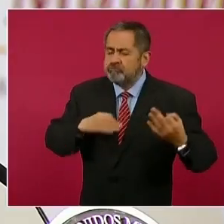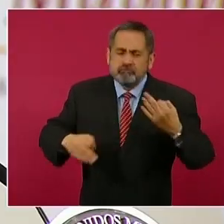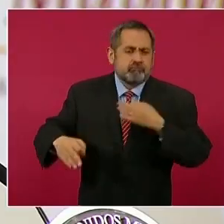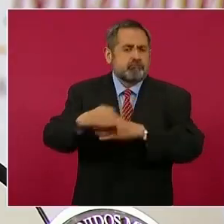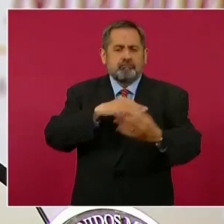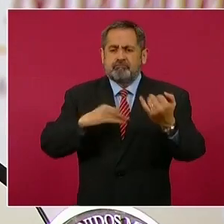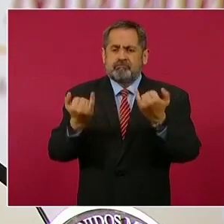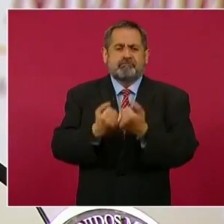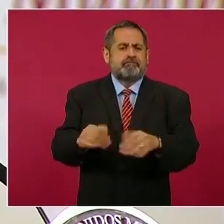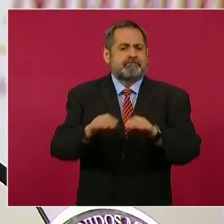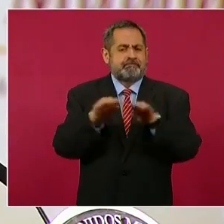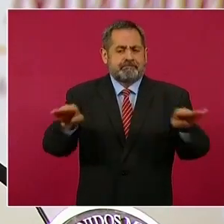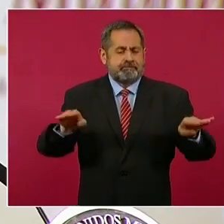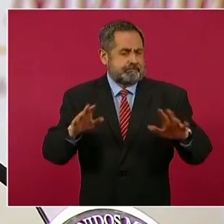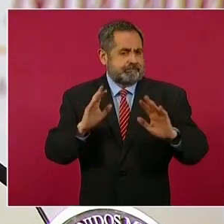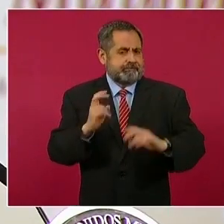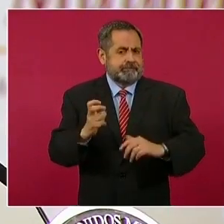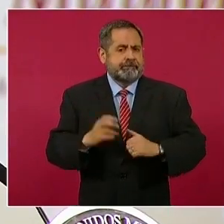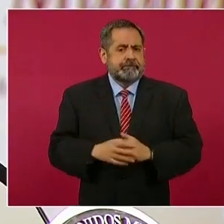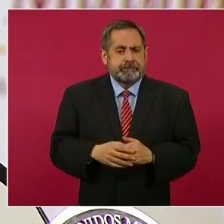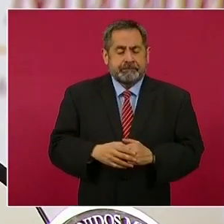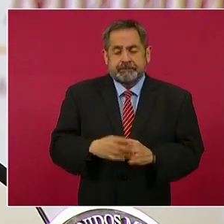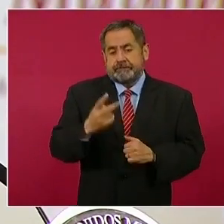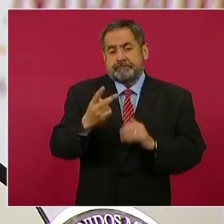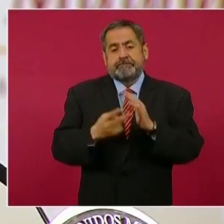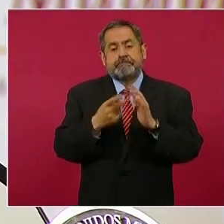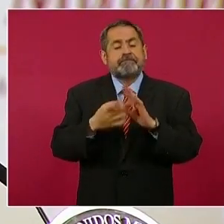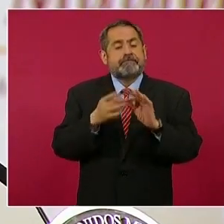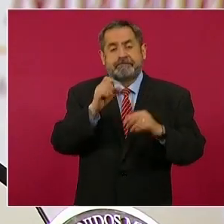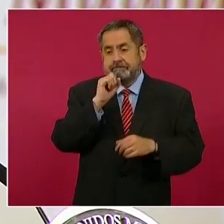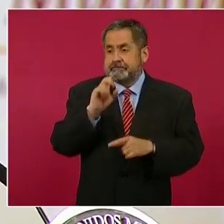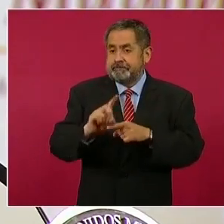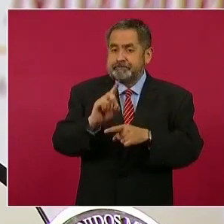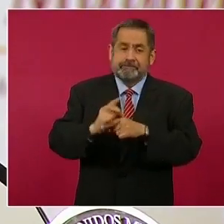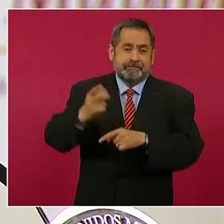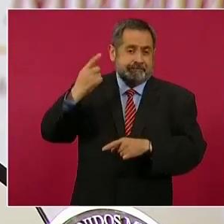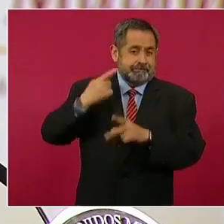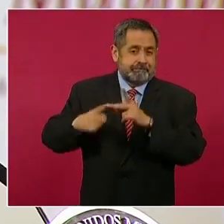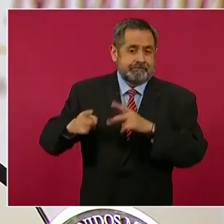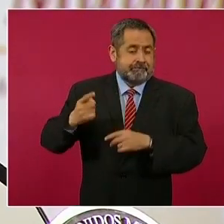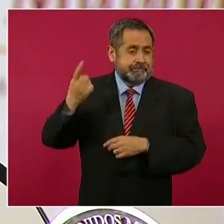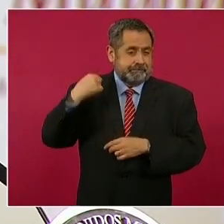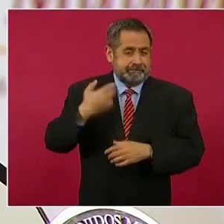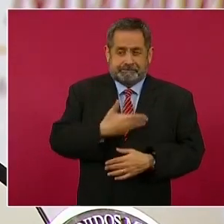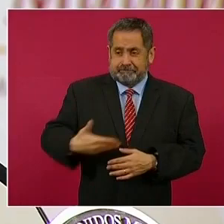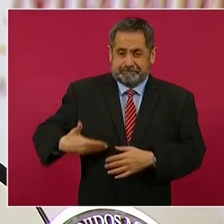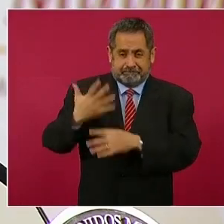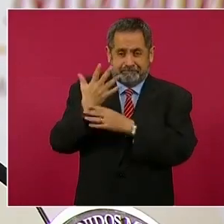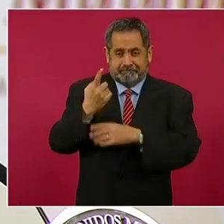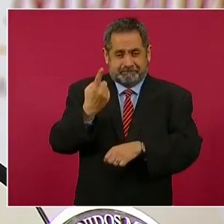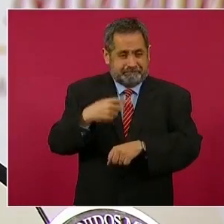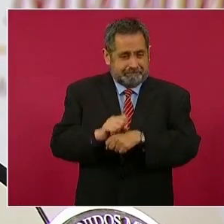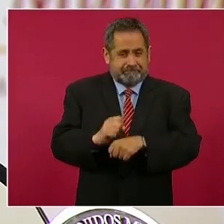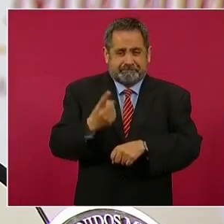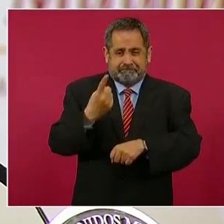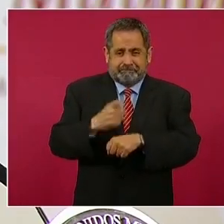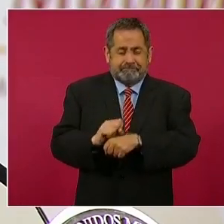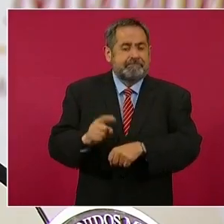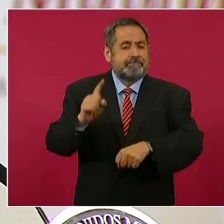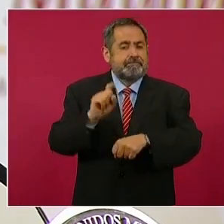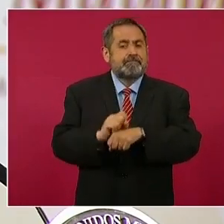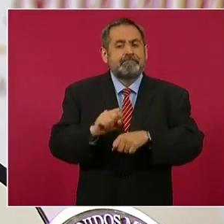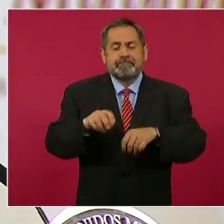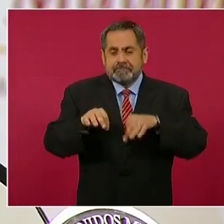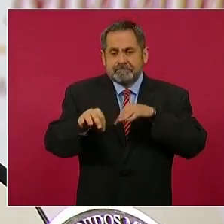acceso. Y desde el inicio, enfáticamente el propio presidente lo ha dicho cada semana cuando tenemos las reuniones de